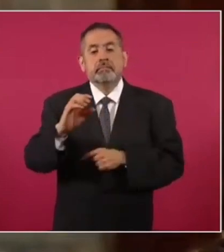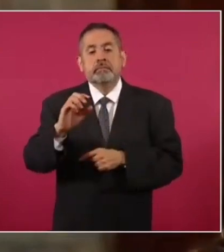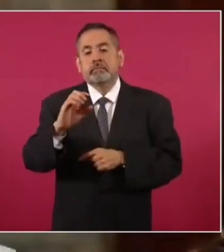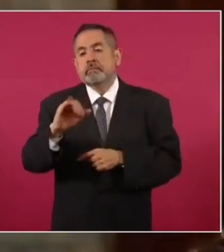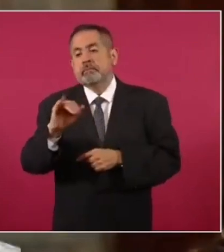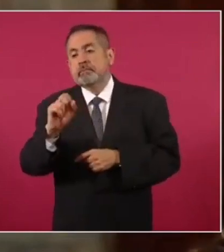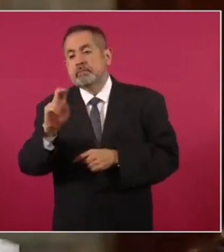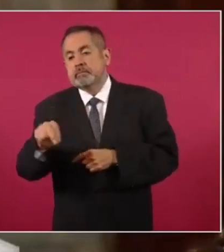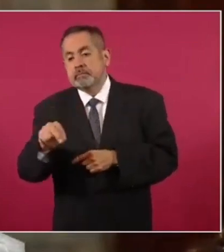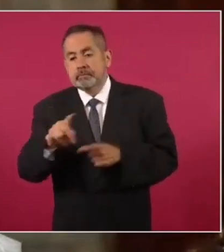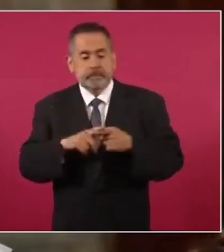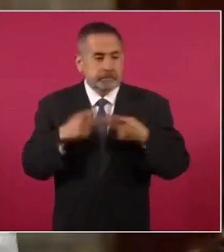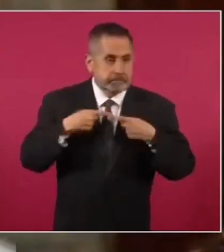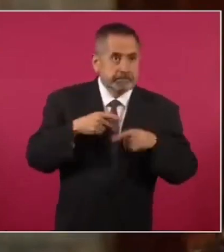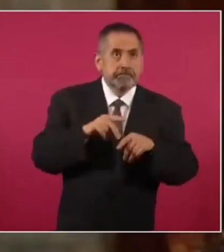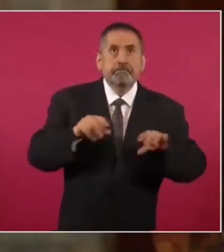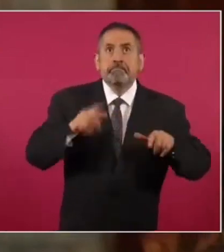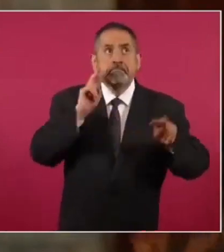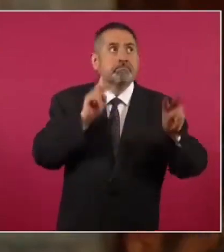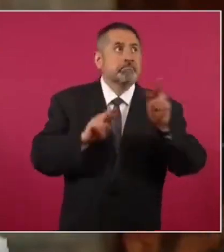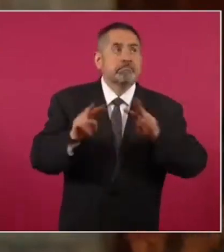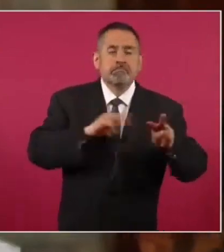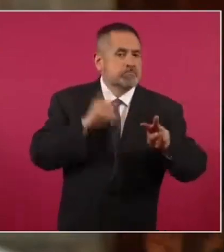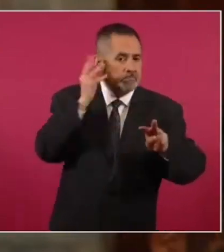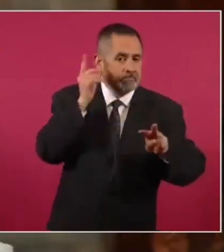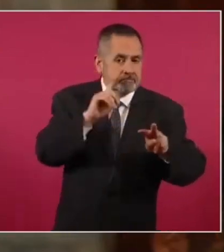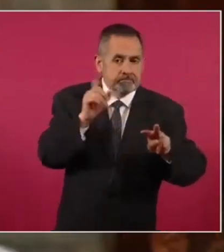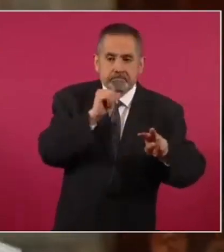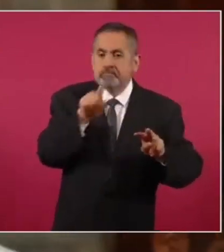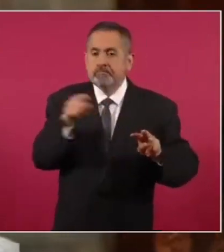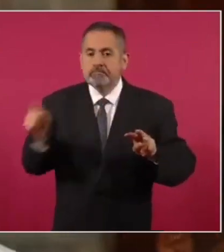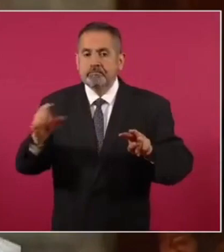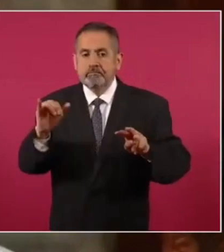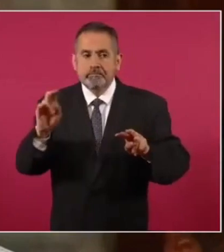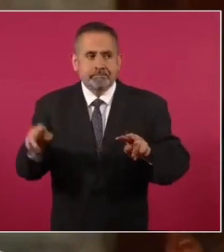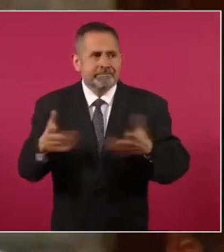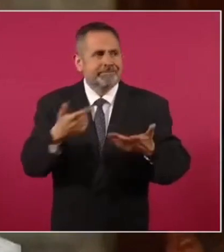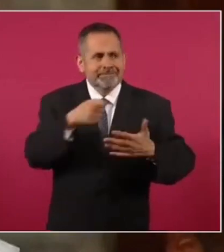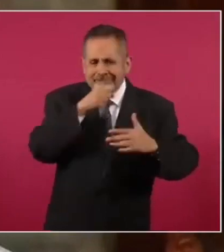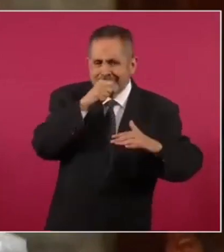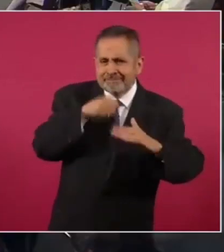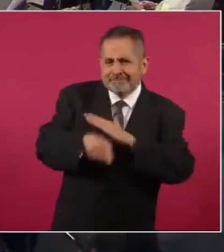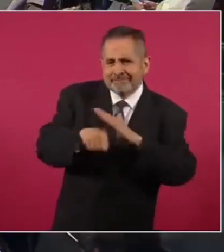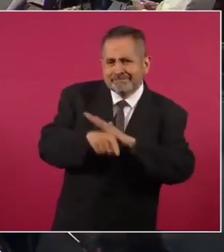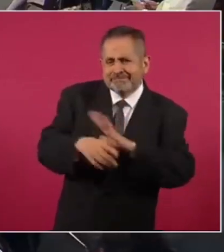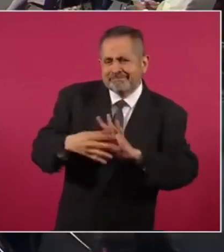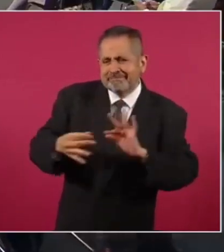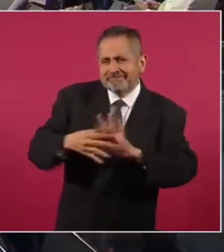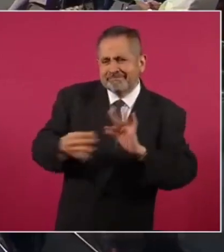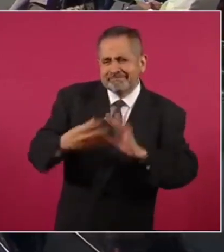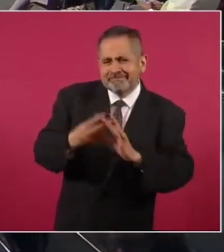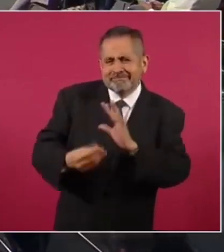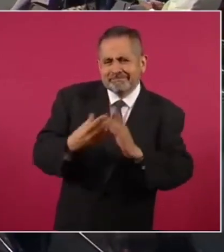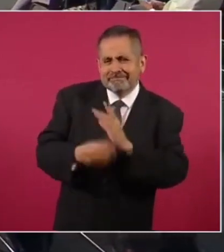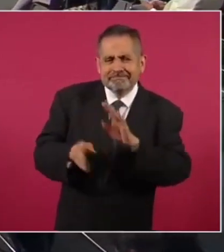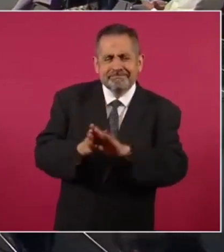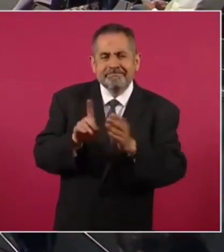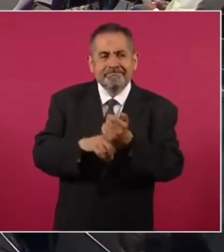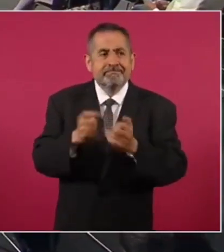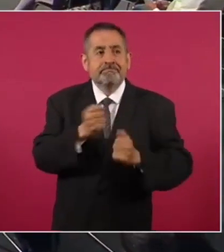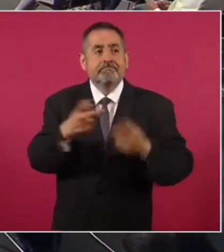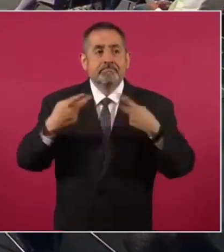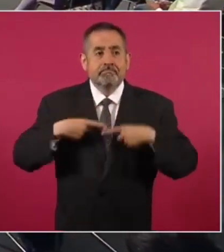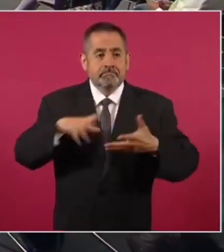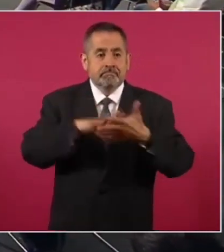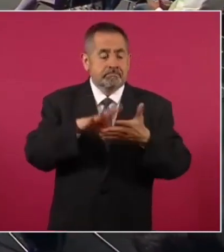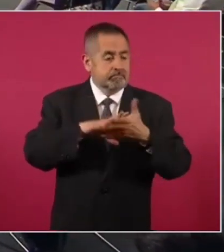escuchaban los monitoristas. Entonces, estas versiones y estas filtraciones a la prensa, señor presidente, han afectado también a personas que están ahora en la